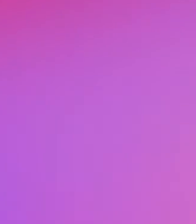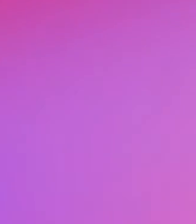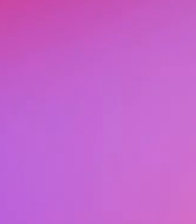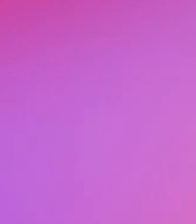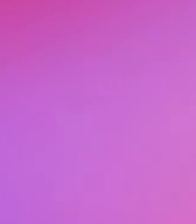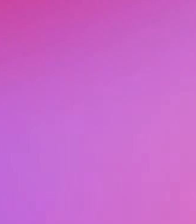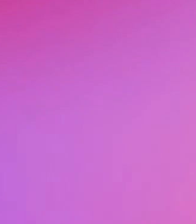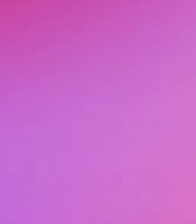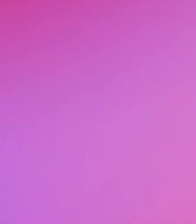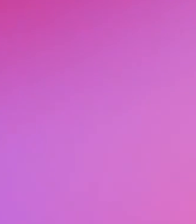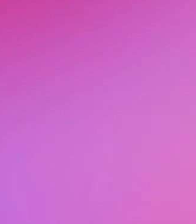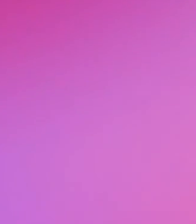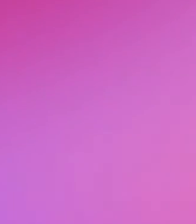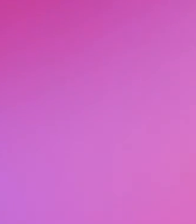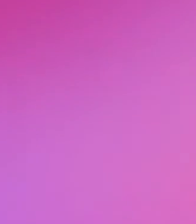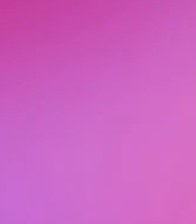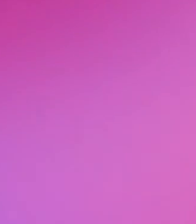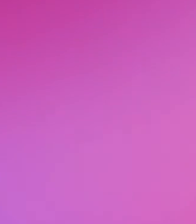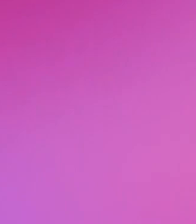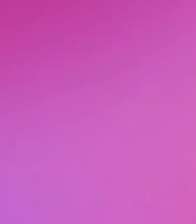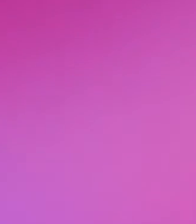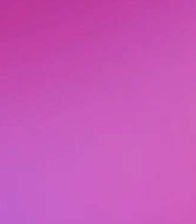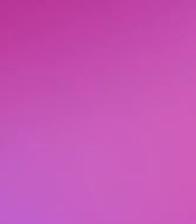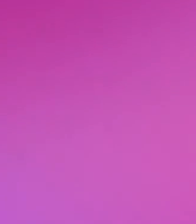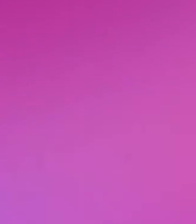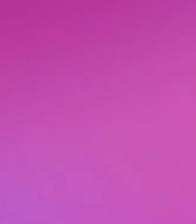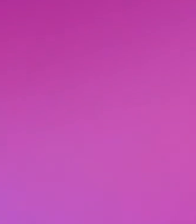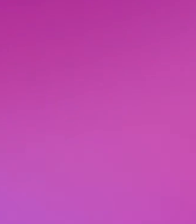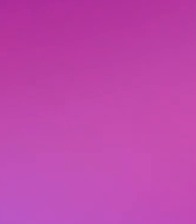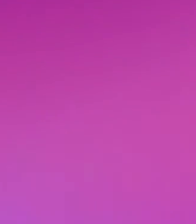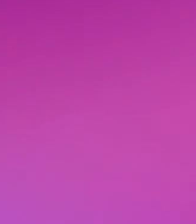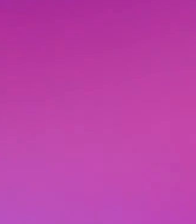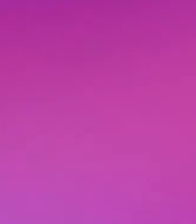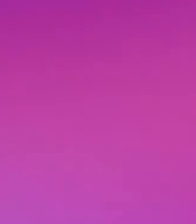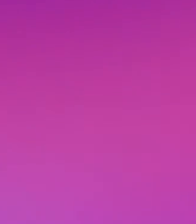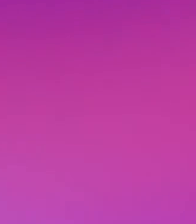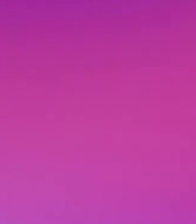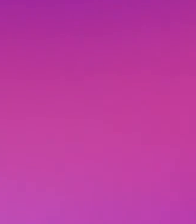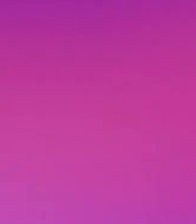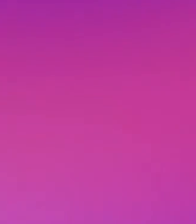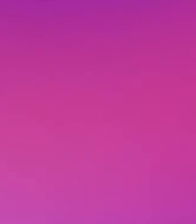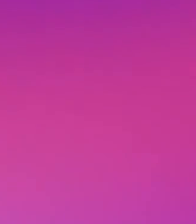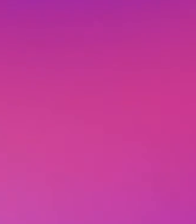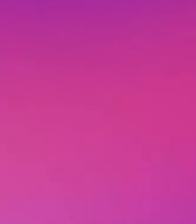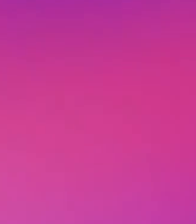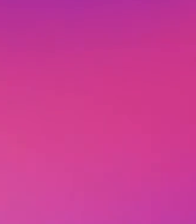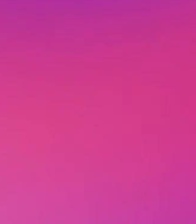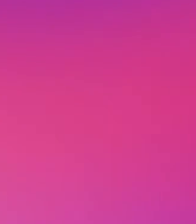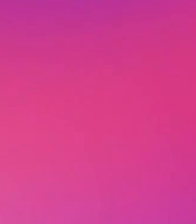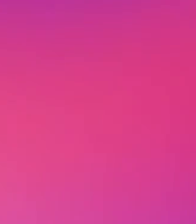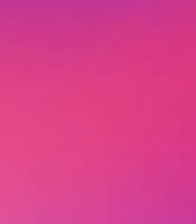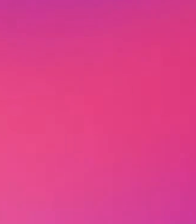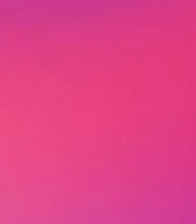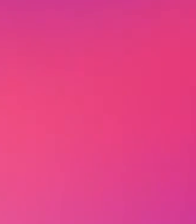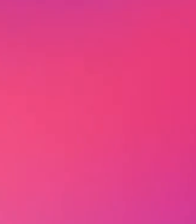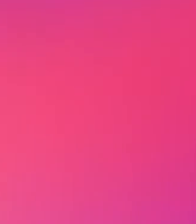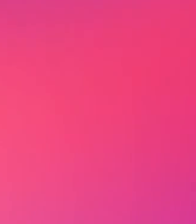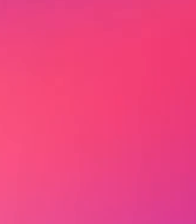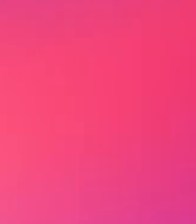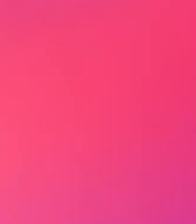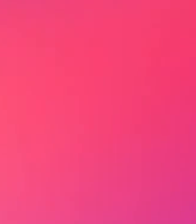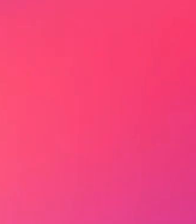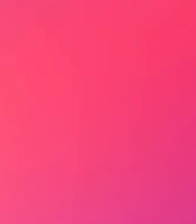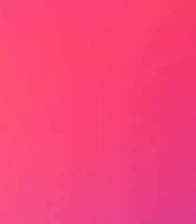llama al Centro de Apoyo Pedagógico a Distancia. El número de teléfono para secundaria es el 55 36